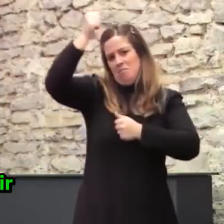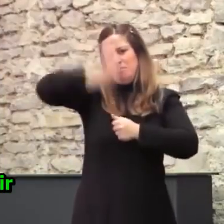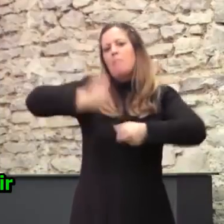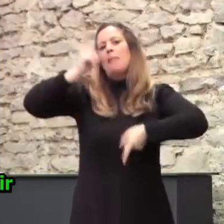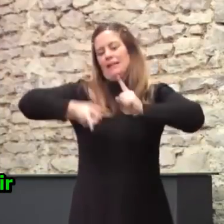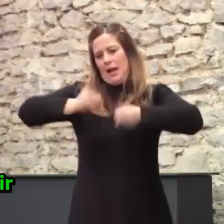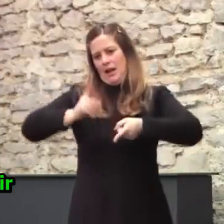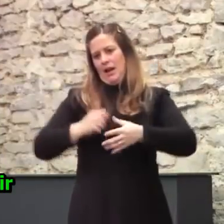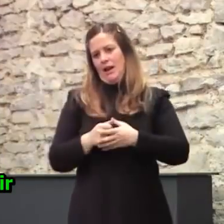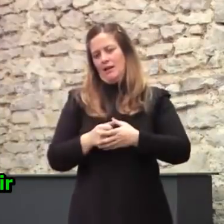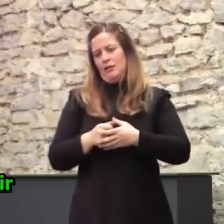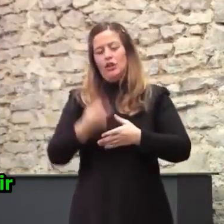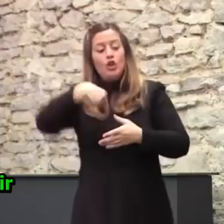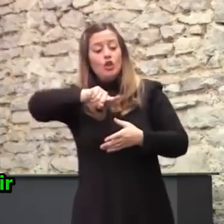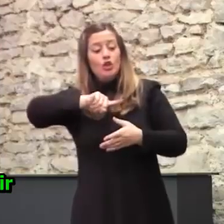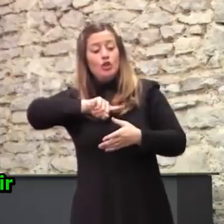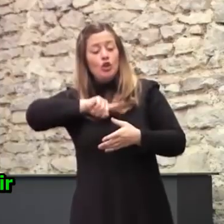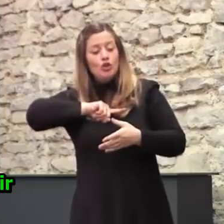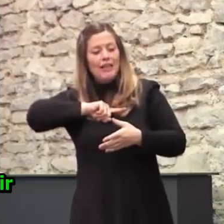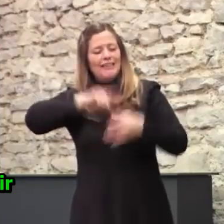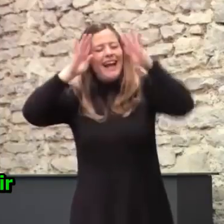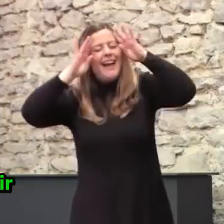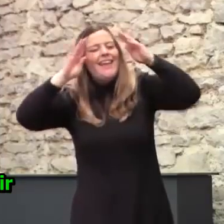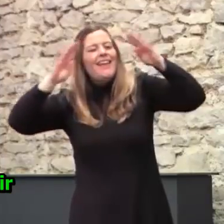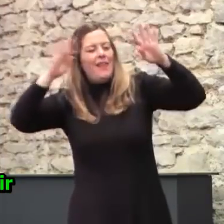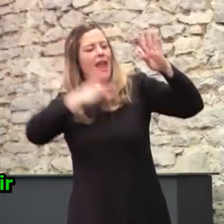destruir o cambiar la ideología